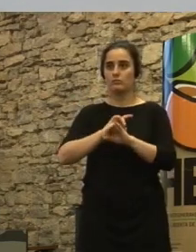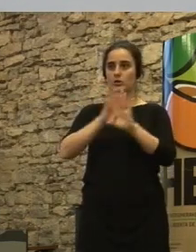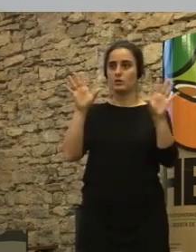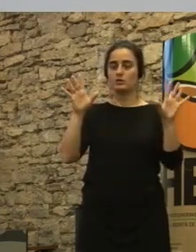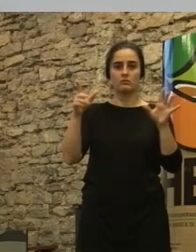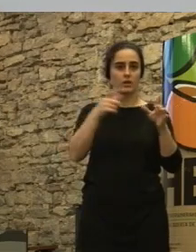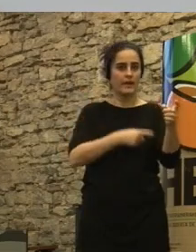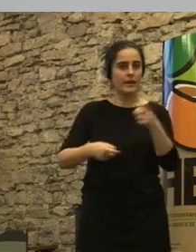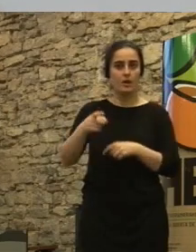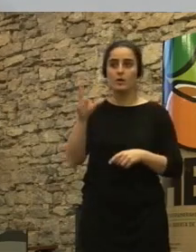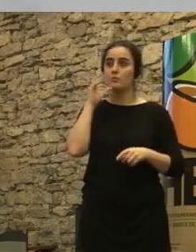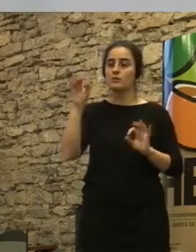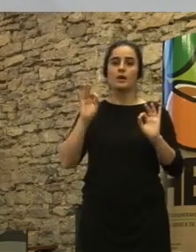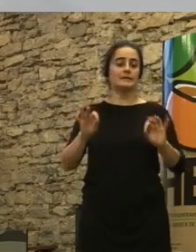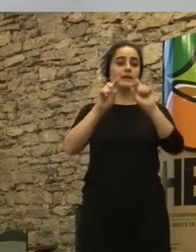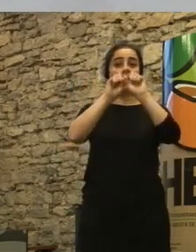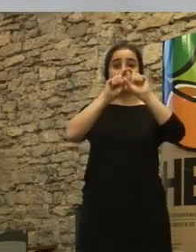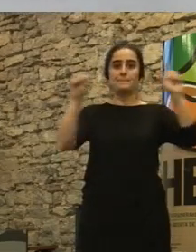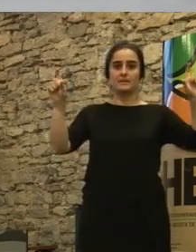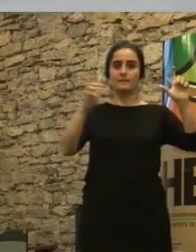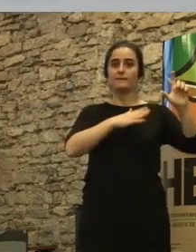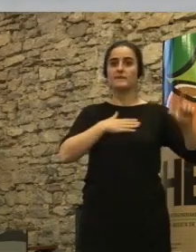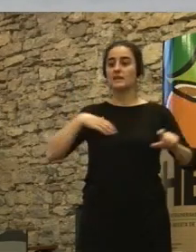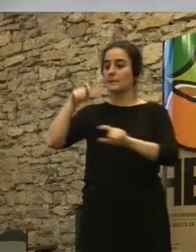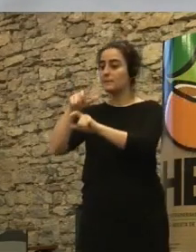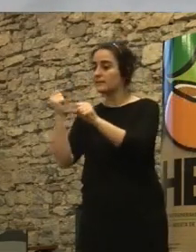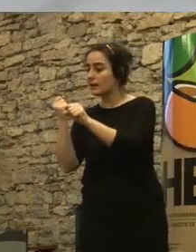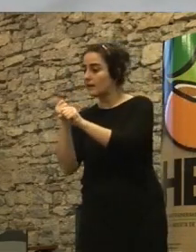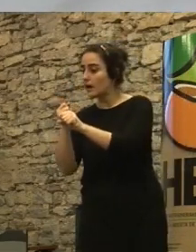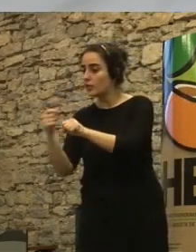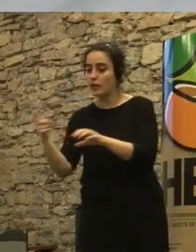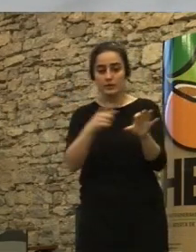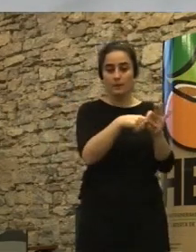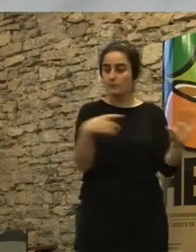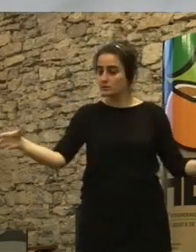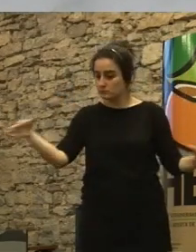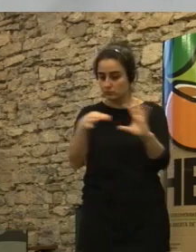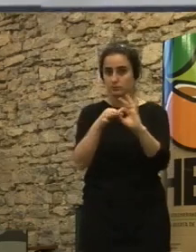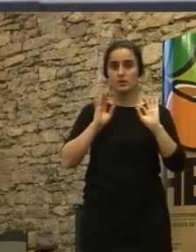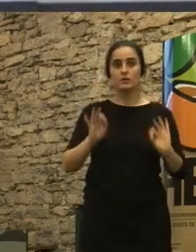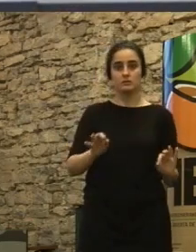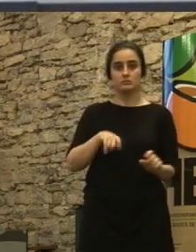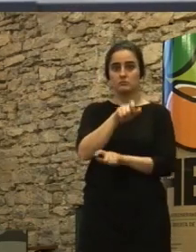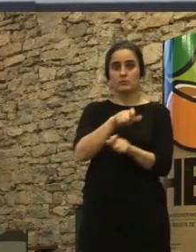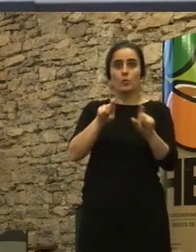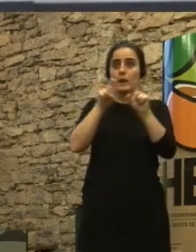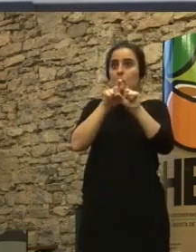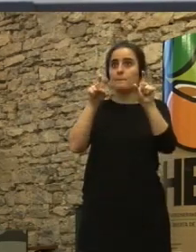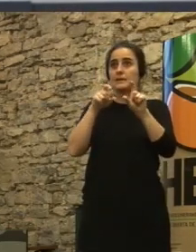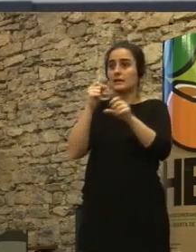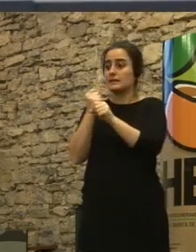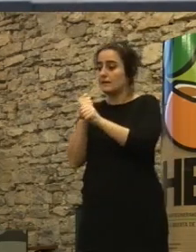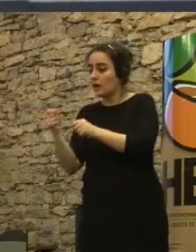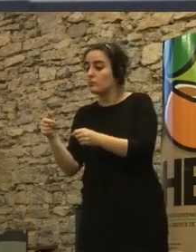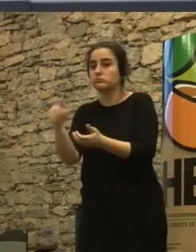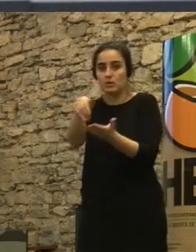duro. Es una empresa para colocar personal. Y como cualquier empresa que coloca personal, se coge un porcentaje.